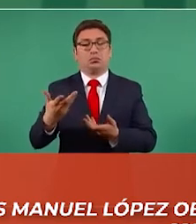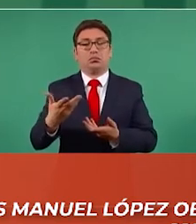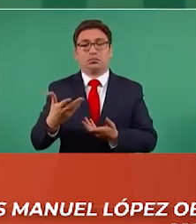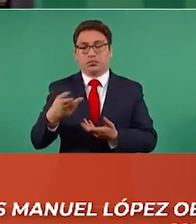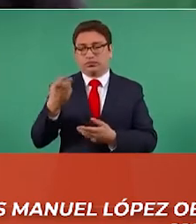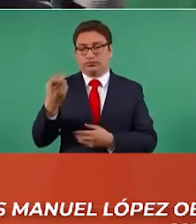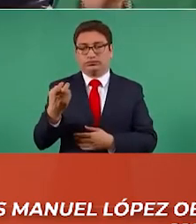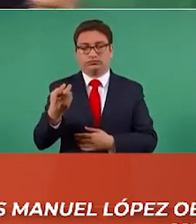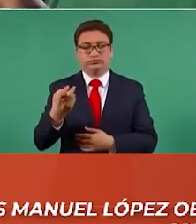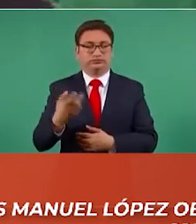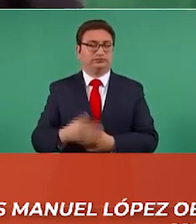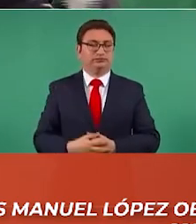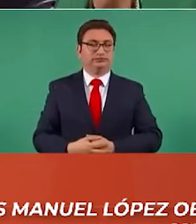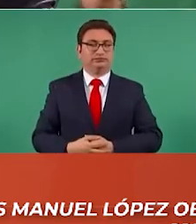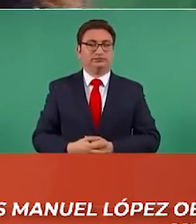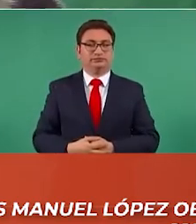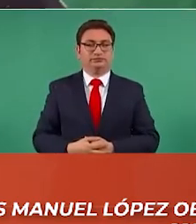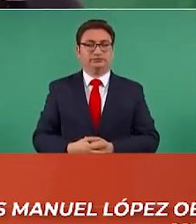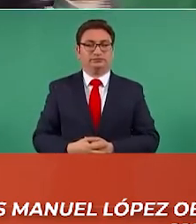Entonces,